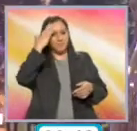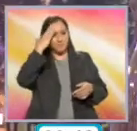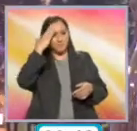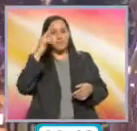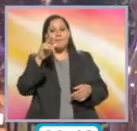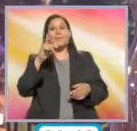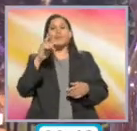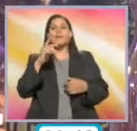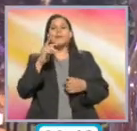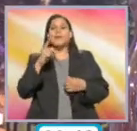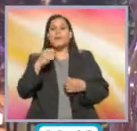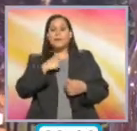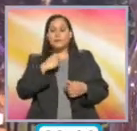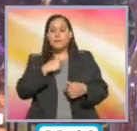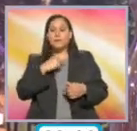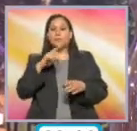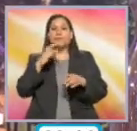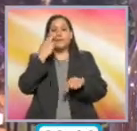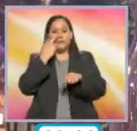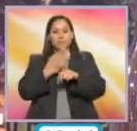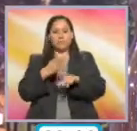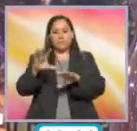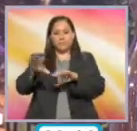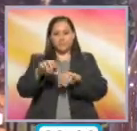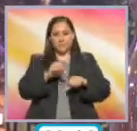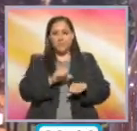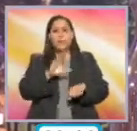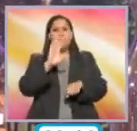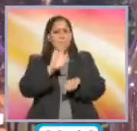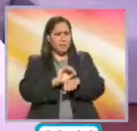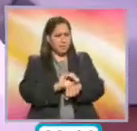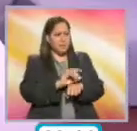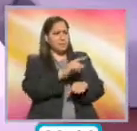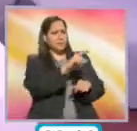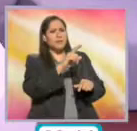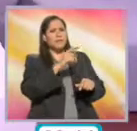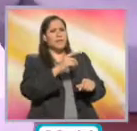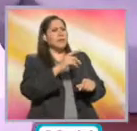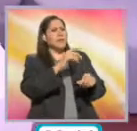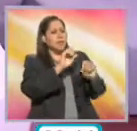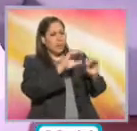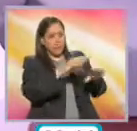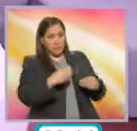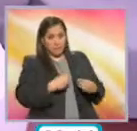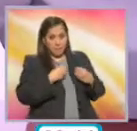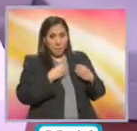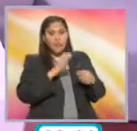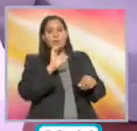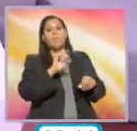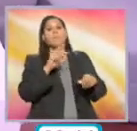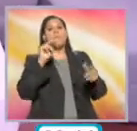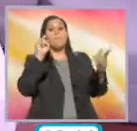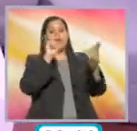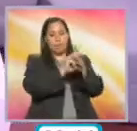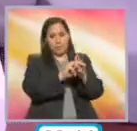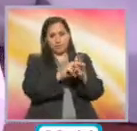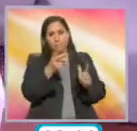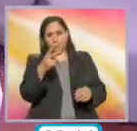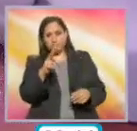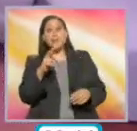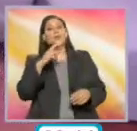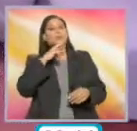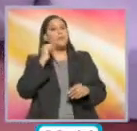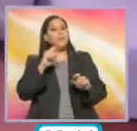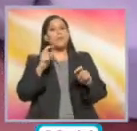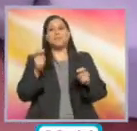romana, el poder de permitirles la vida o de quitársela. De ahí proviene. ¿Qué tal? Desde los romanos.